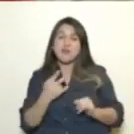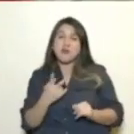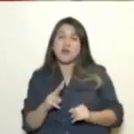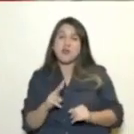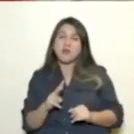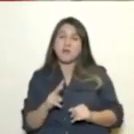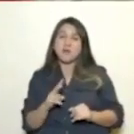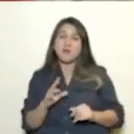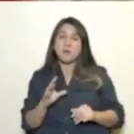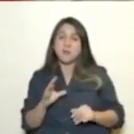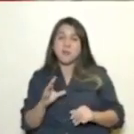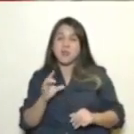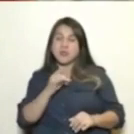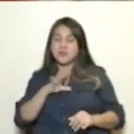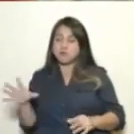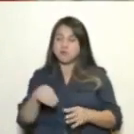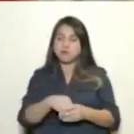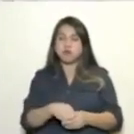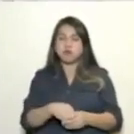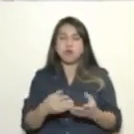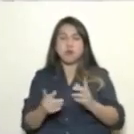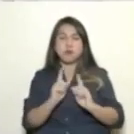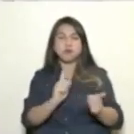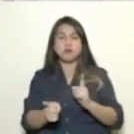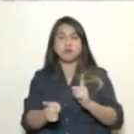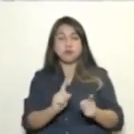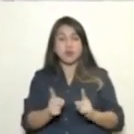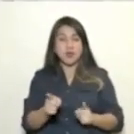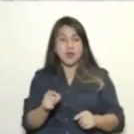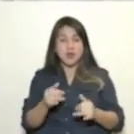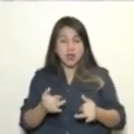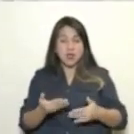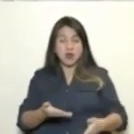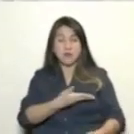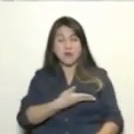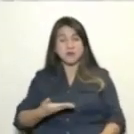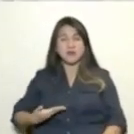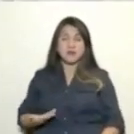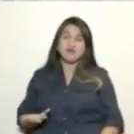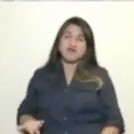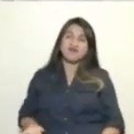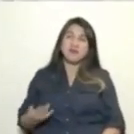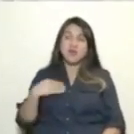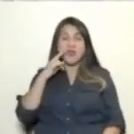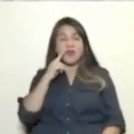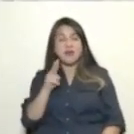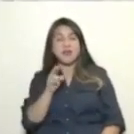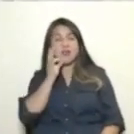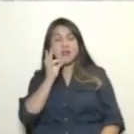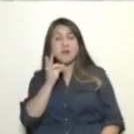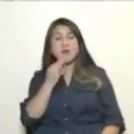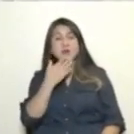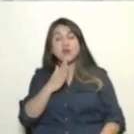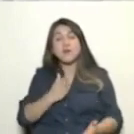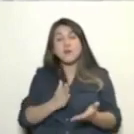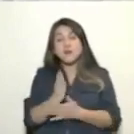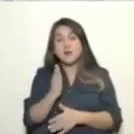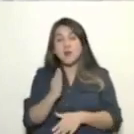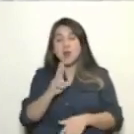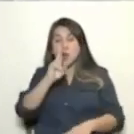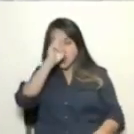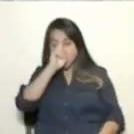insertar a Chile? ¿Cómo le ha parecido? Digamos, a ver, En un momento se pensó que iba a jugar